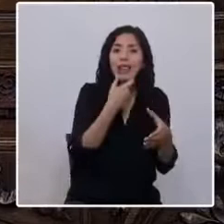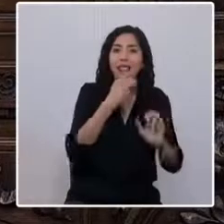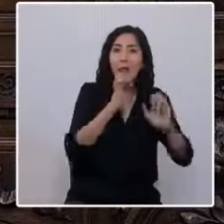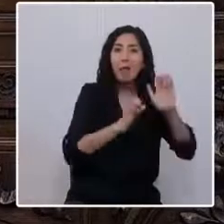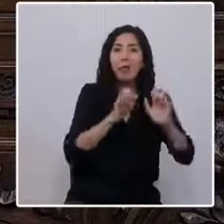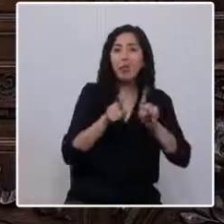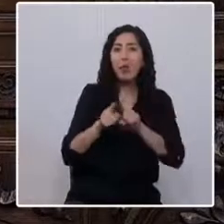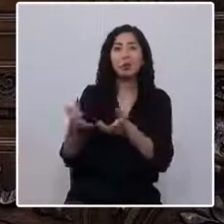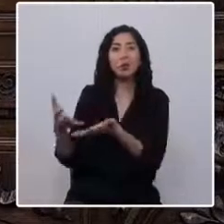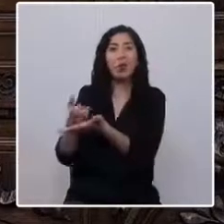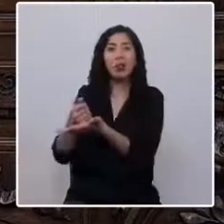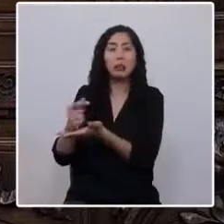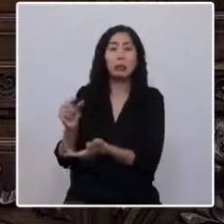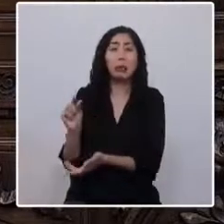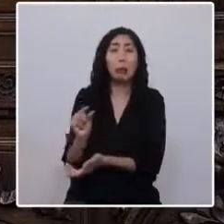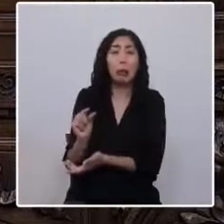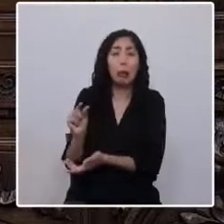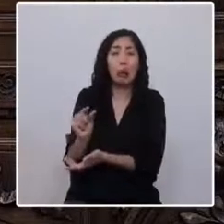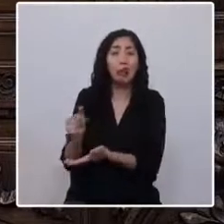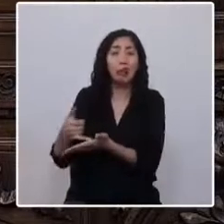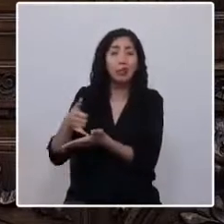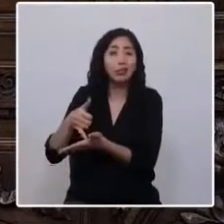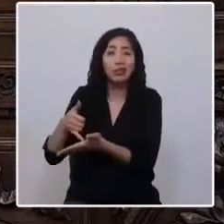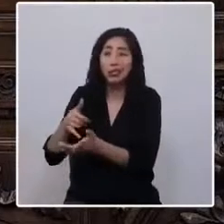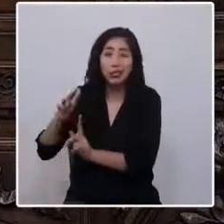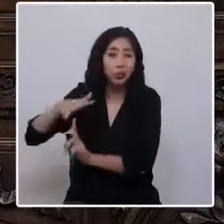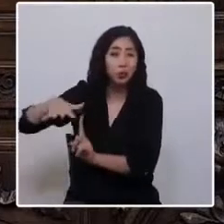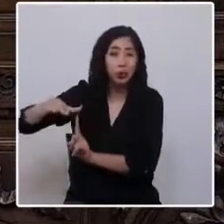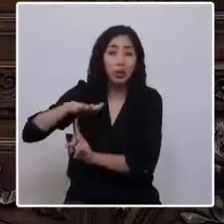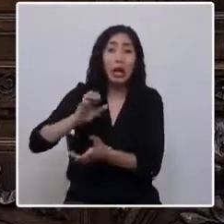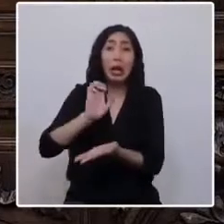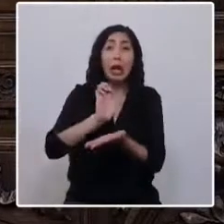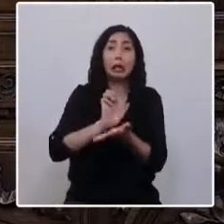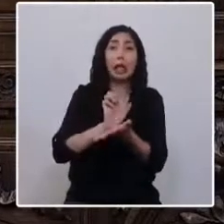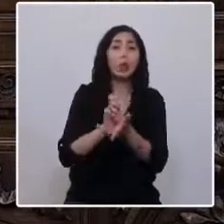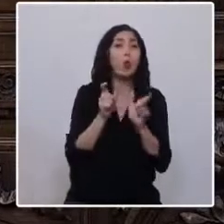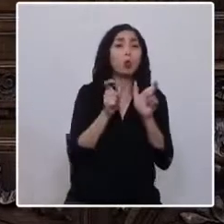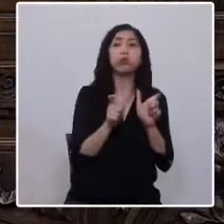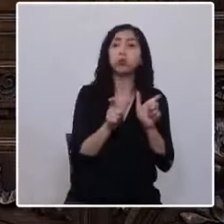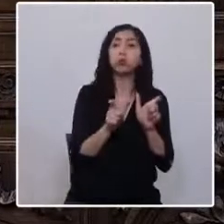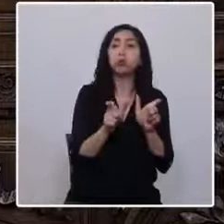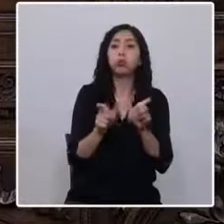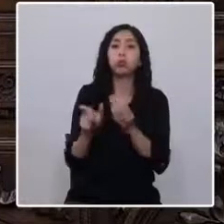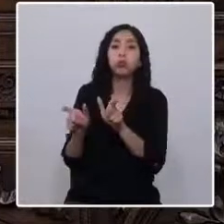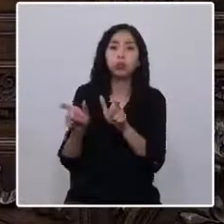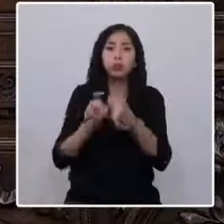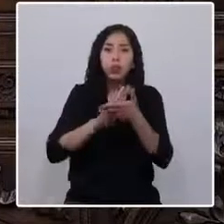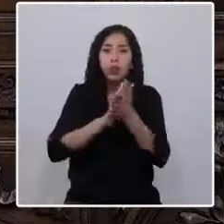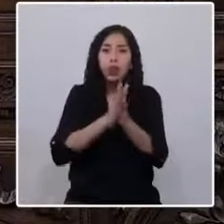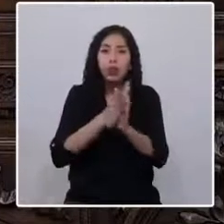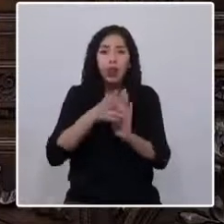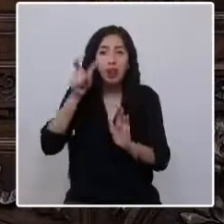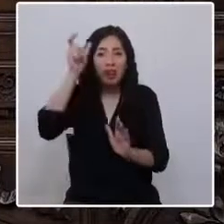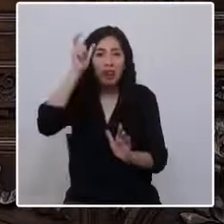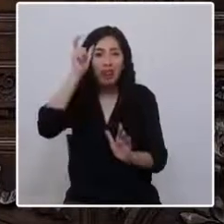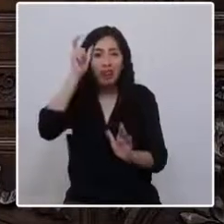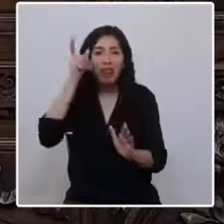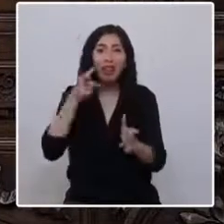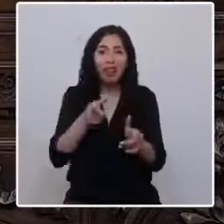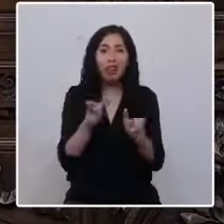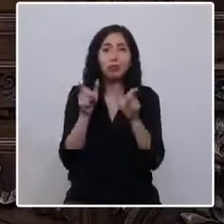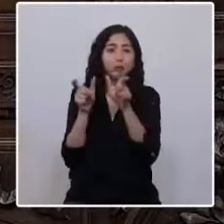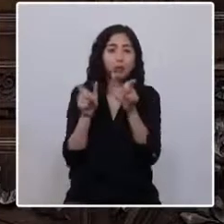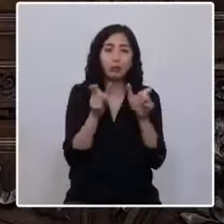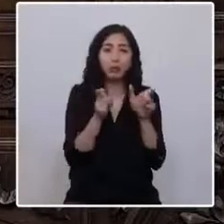salarios miserables, mientras el Estado protegía con armas la explotación ganadera. A quienes lucharon por